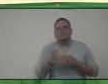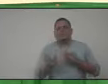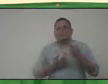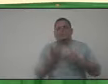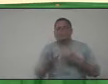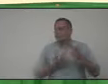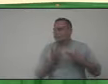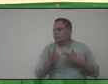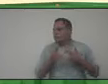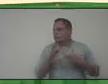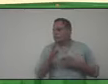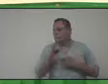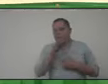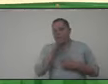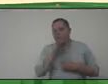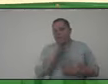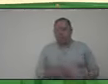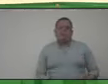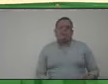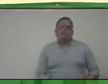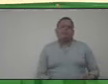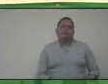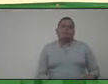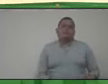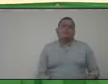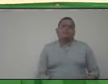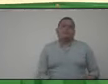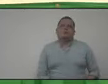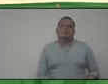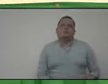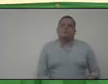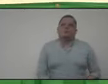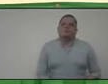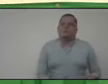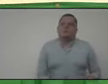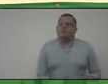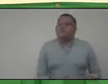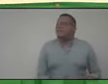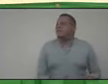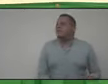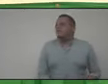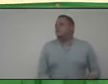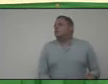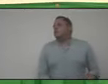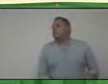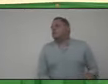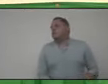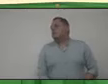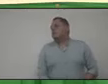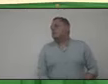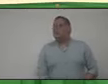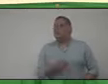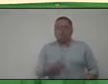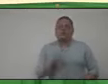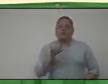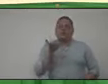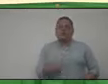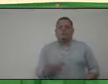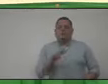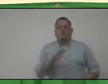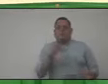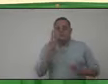atienden son un poco groseras. Entonces, esta es una de las visitas que hacemos nosotros a nuestras